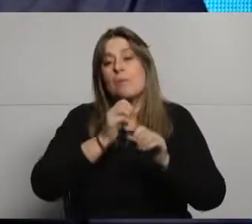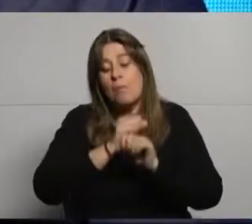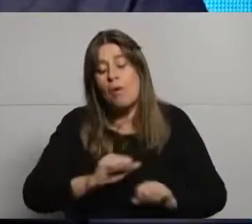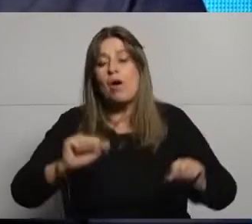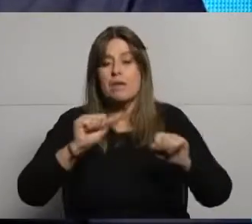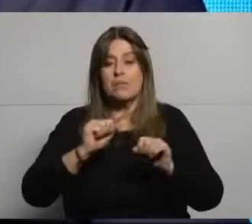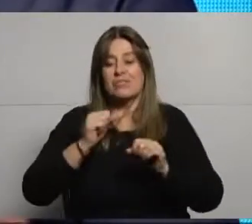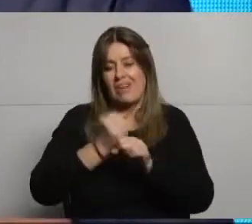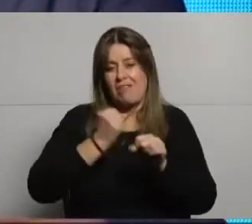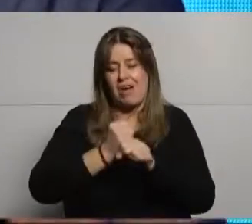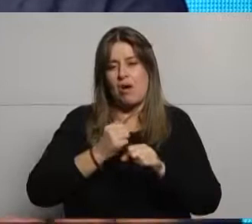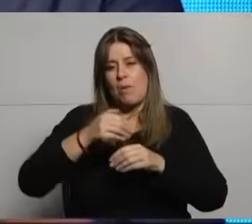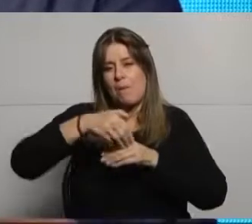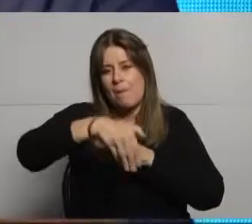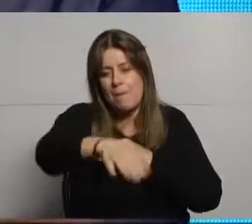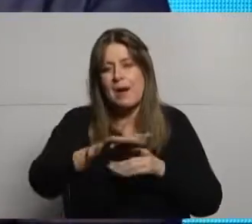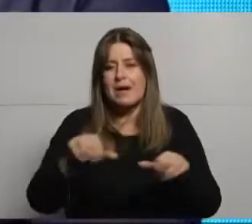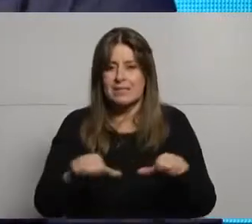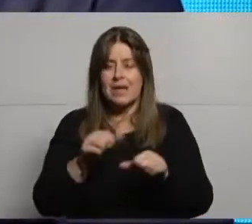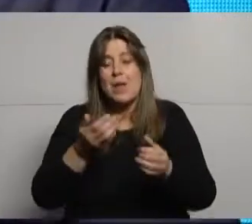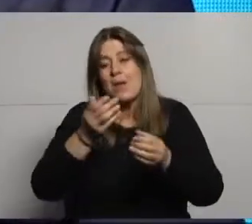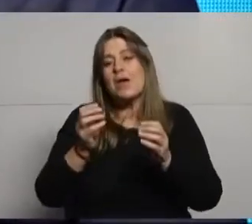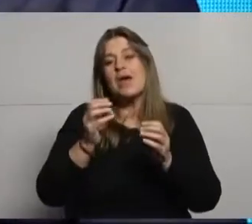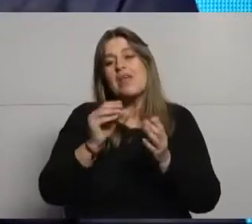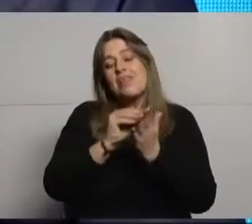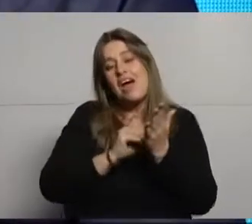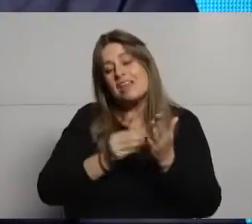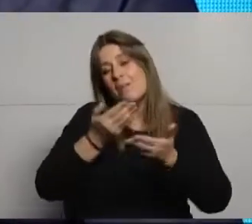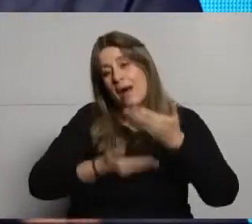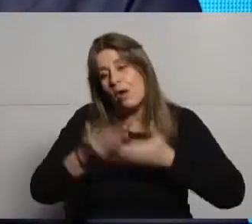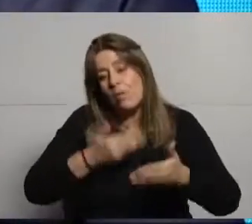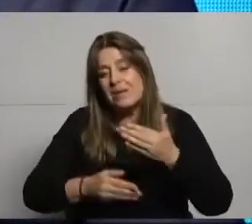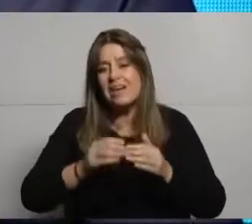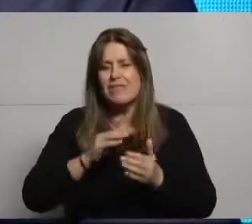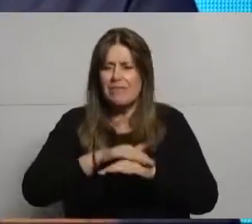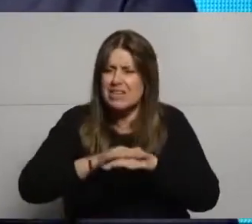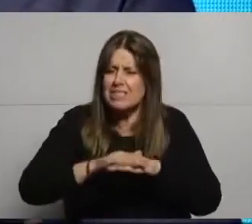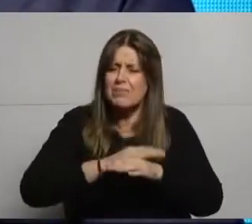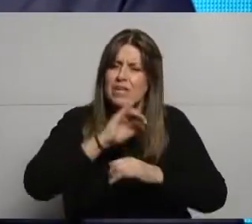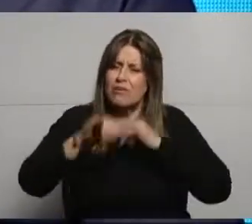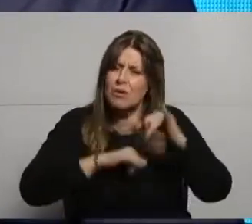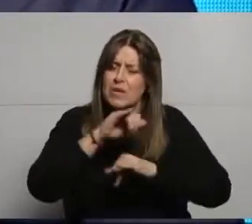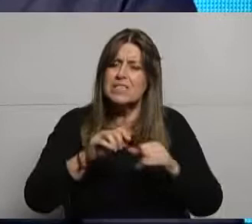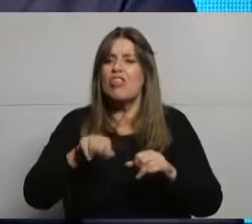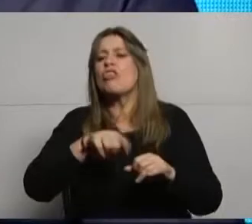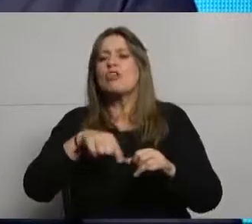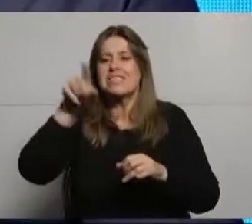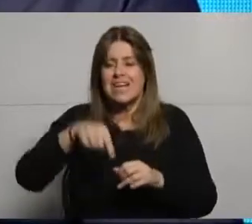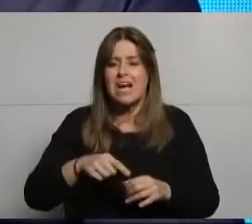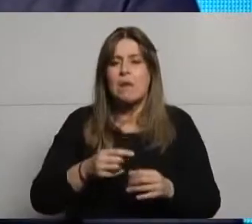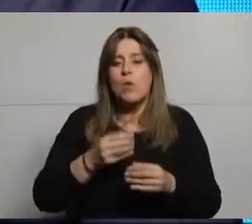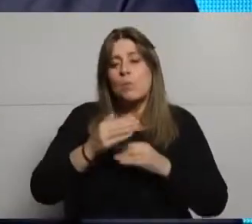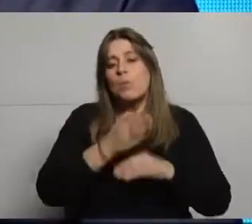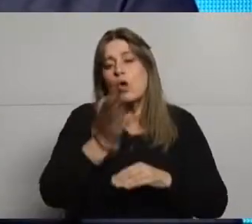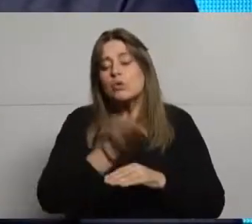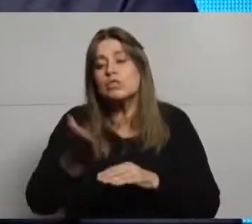hacer en cómo los metadatos para compartir, digamos, ¿no? Es básicamente la información acerca de cómo estos datos se producen. Cuando nosotros